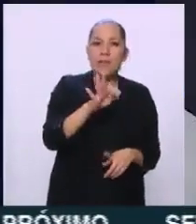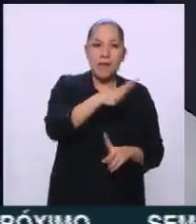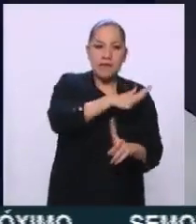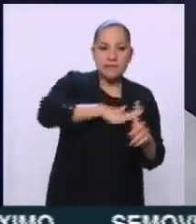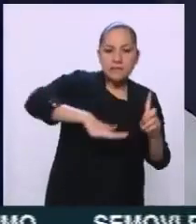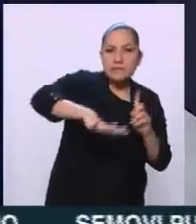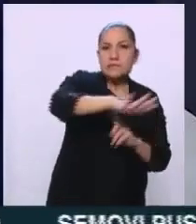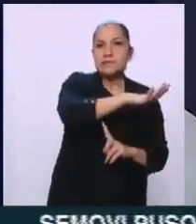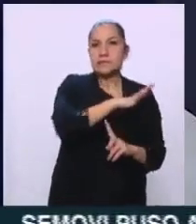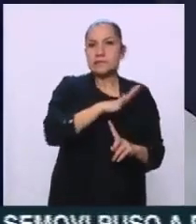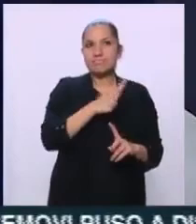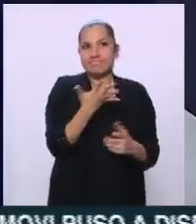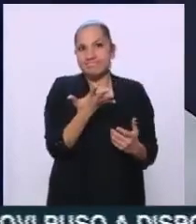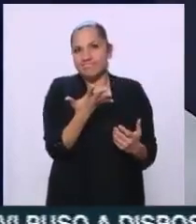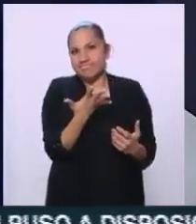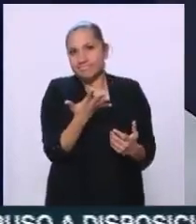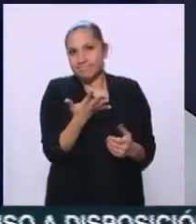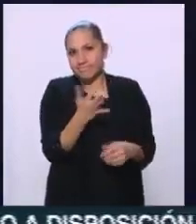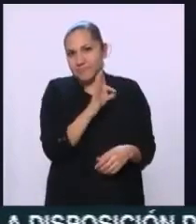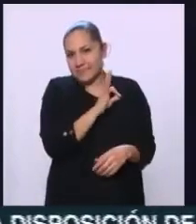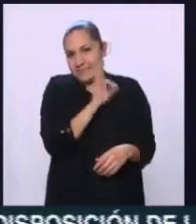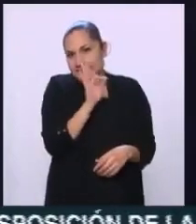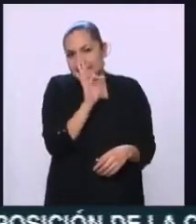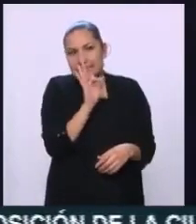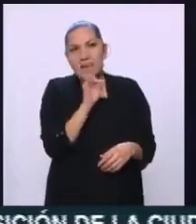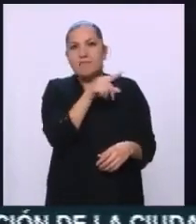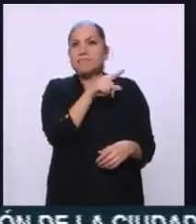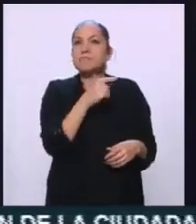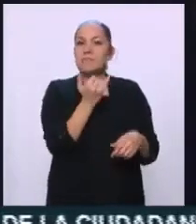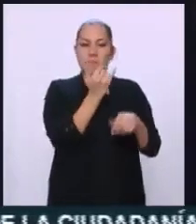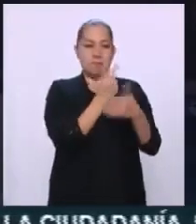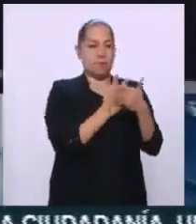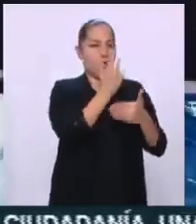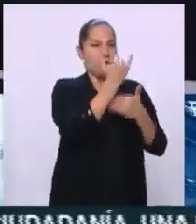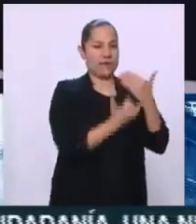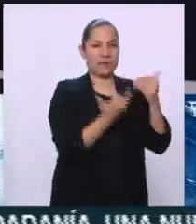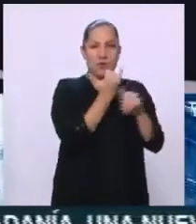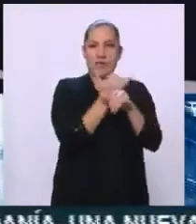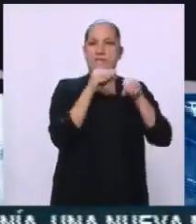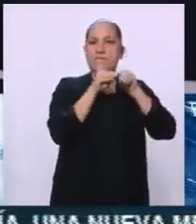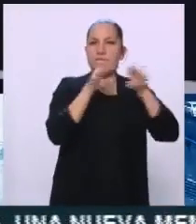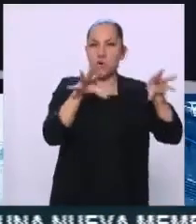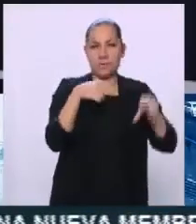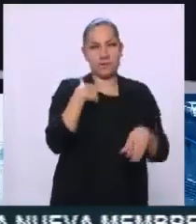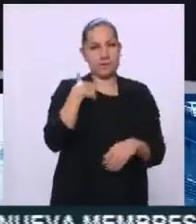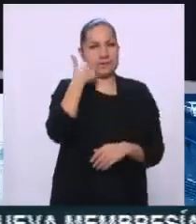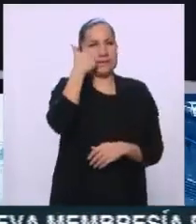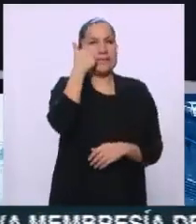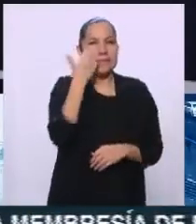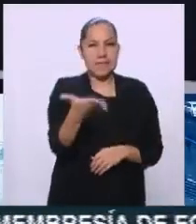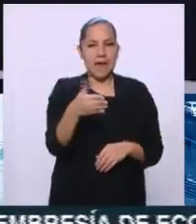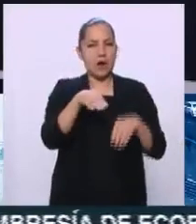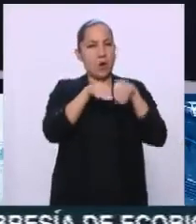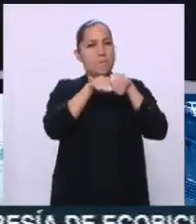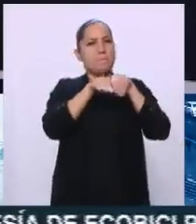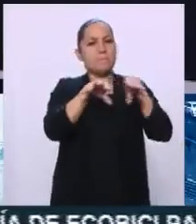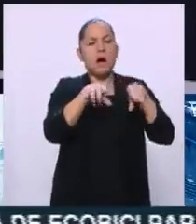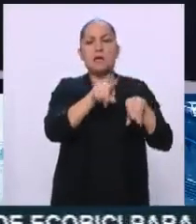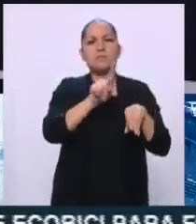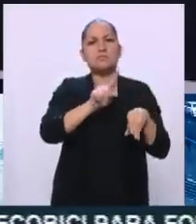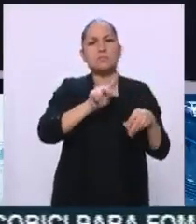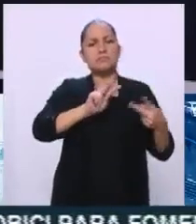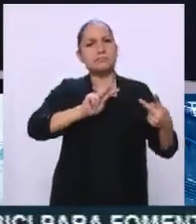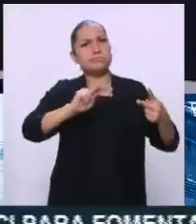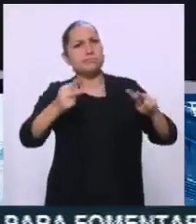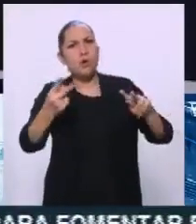que no llegue el mensaje de un proyecto a toda la gente, ¿no? ¿Te preocupa? No, claro